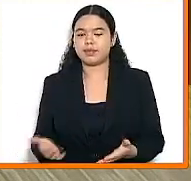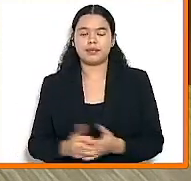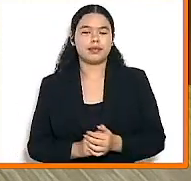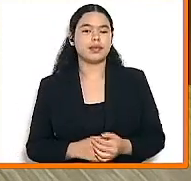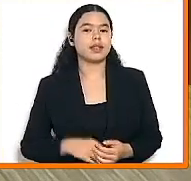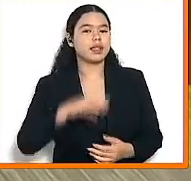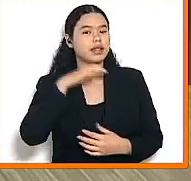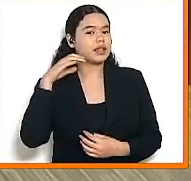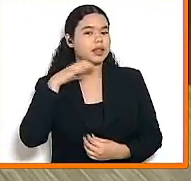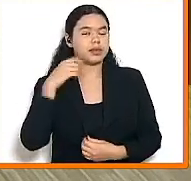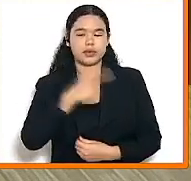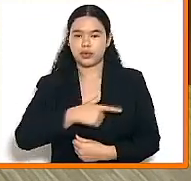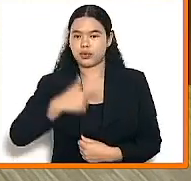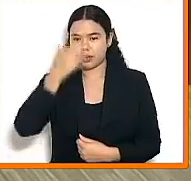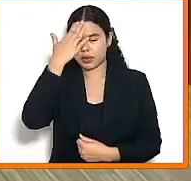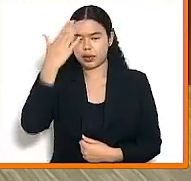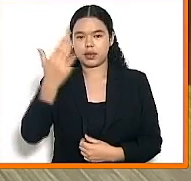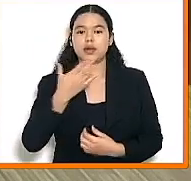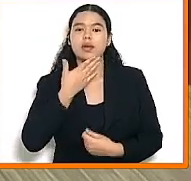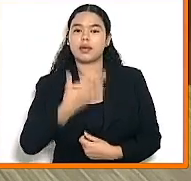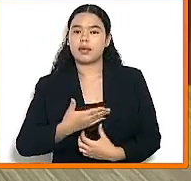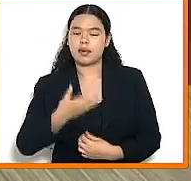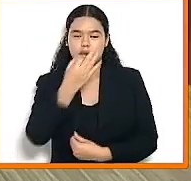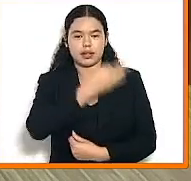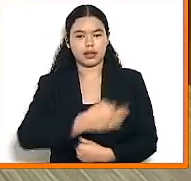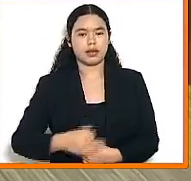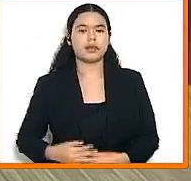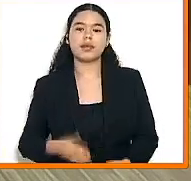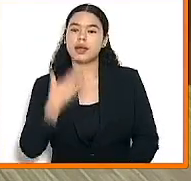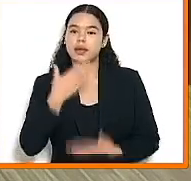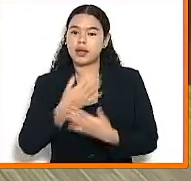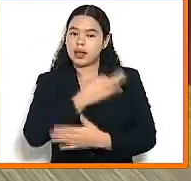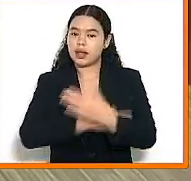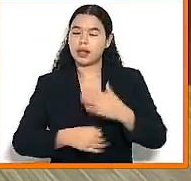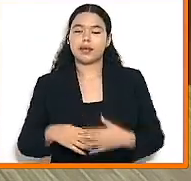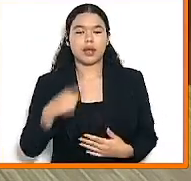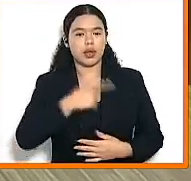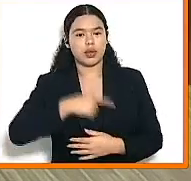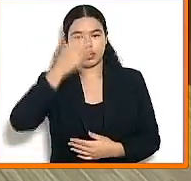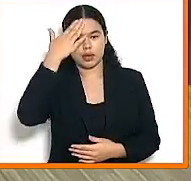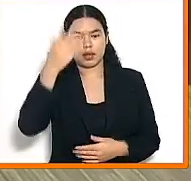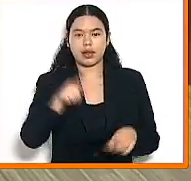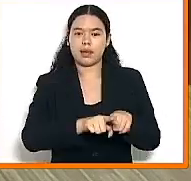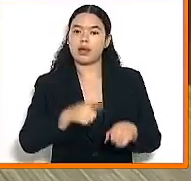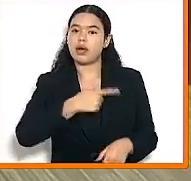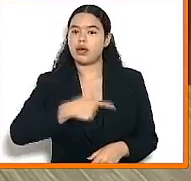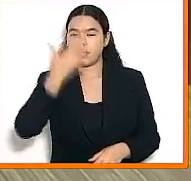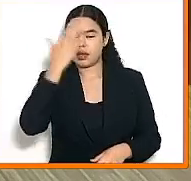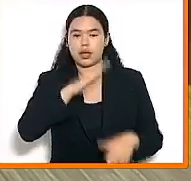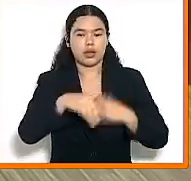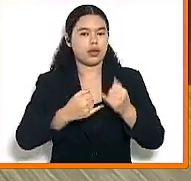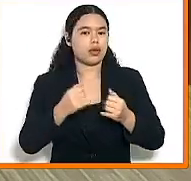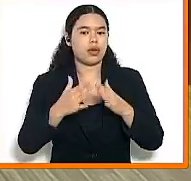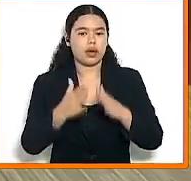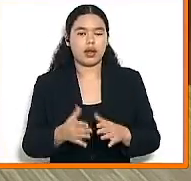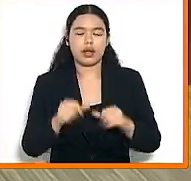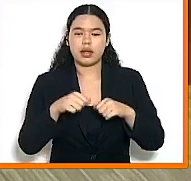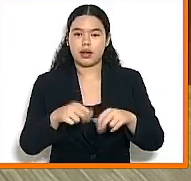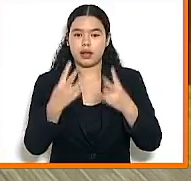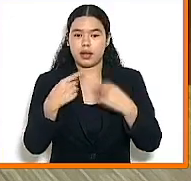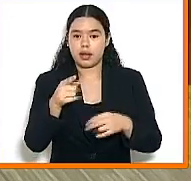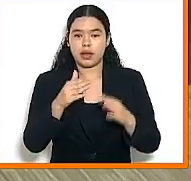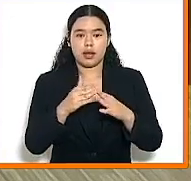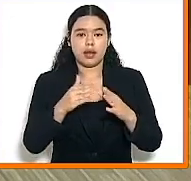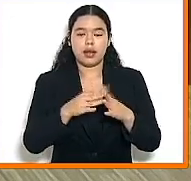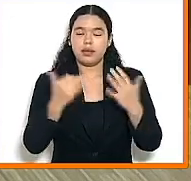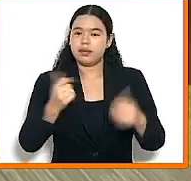de Cecilia Racer. Un placer saludarte, Cecilia. Buenas tardes. Buenas tardes, Madeline. Un placer saludarte y un placer saludar a todos nuestros jugadores que nos ven desde sus